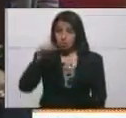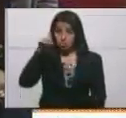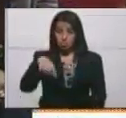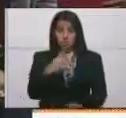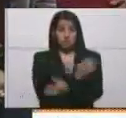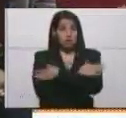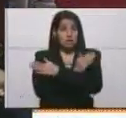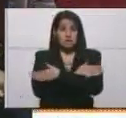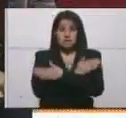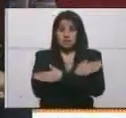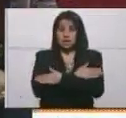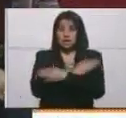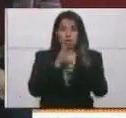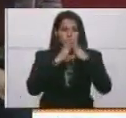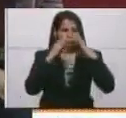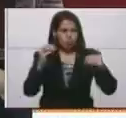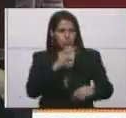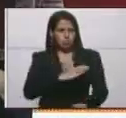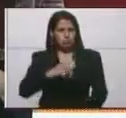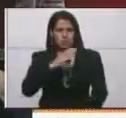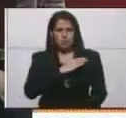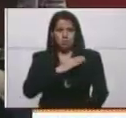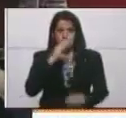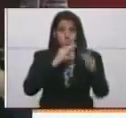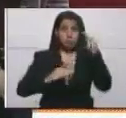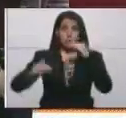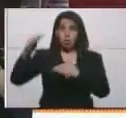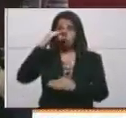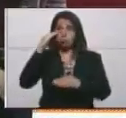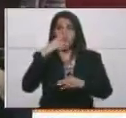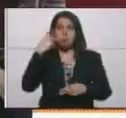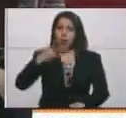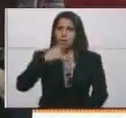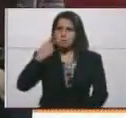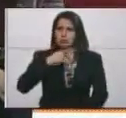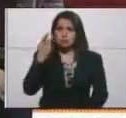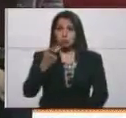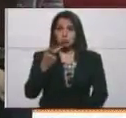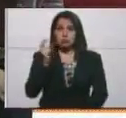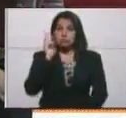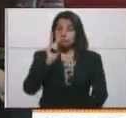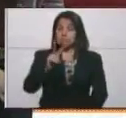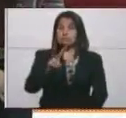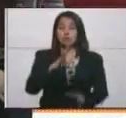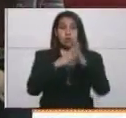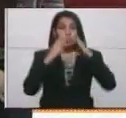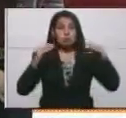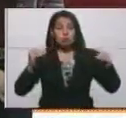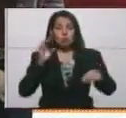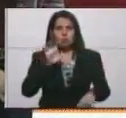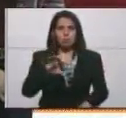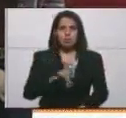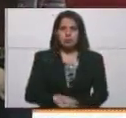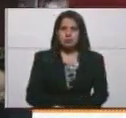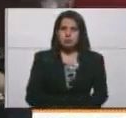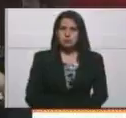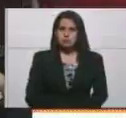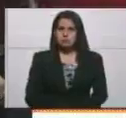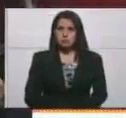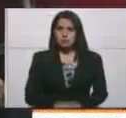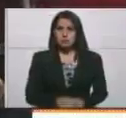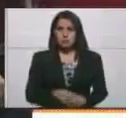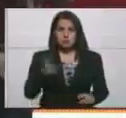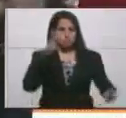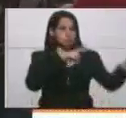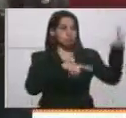al Comando Nacional de Campaña, el alto mando político, que se ha lanzado por todo el país a recorrer,